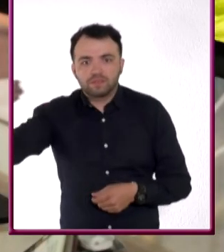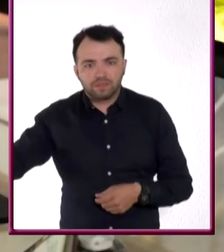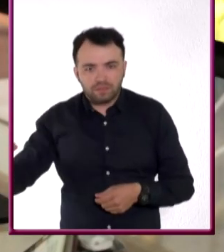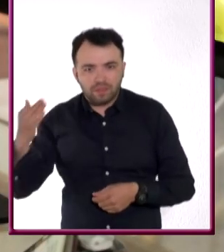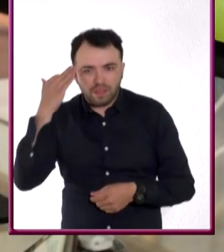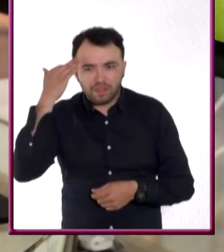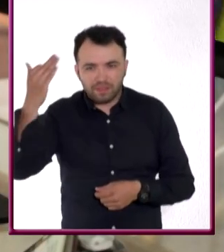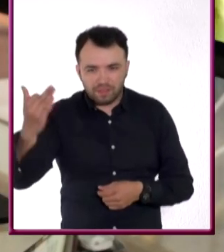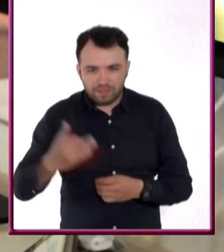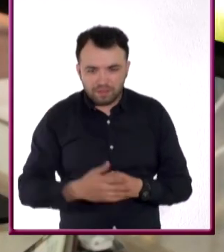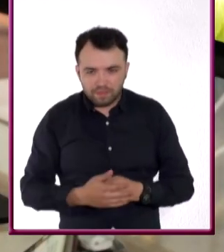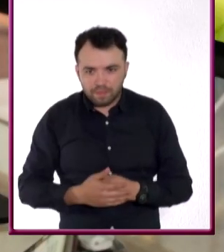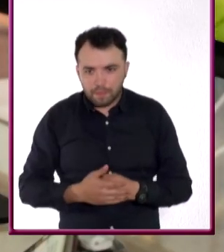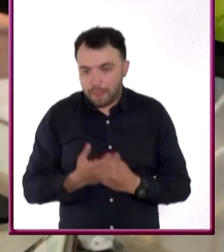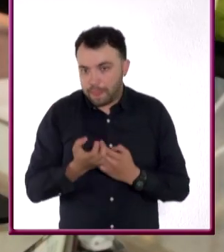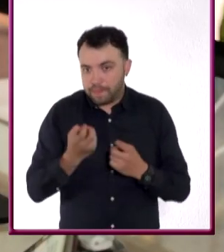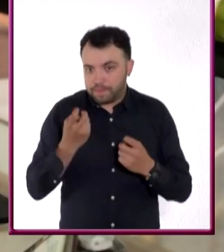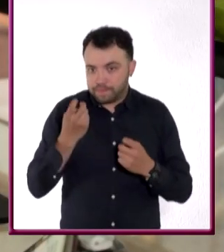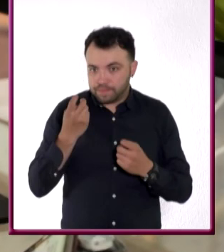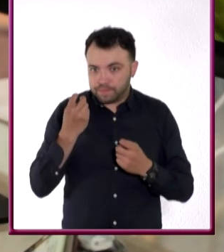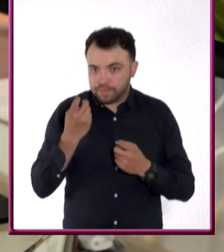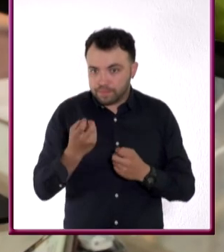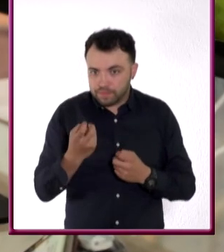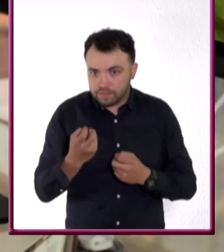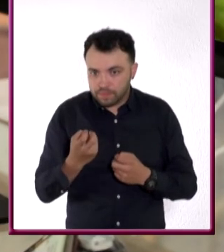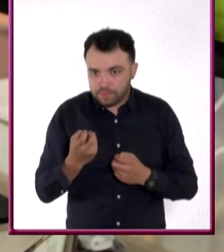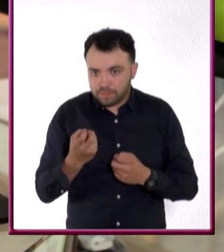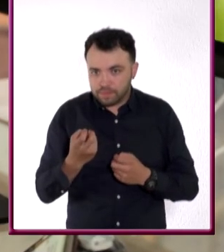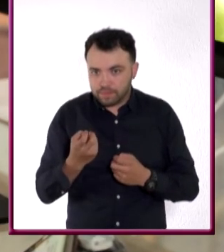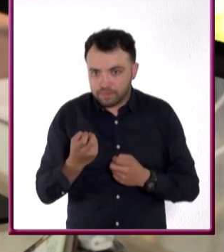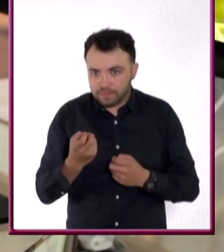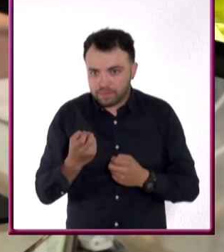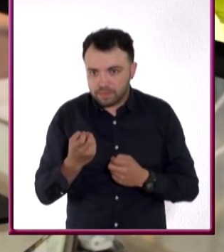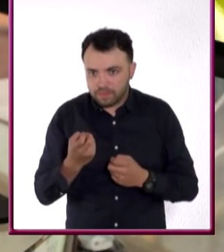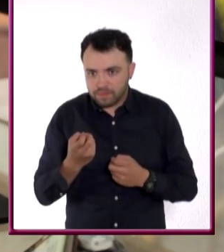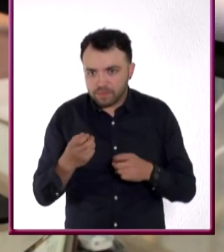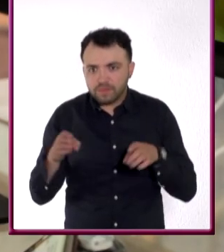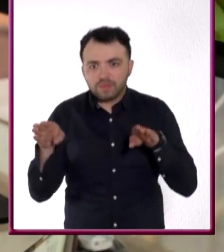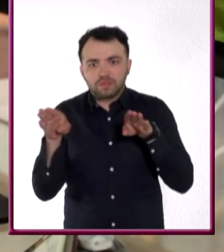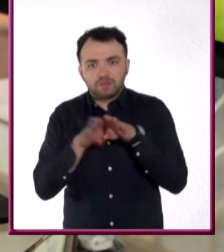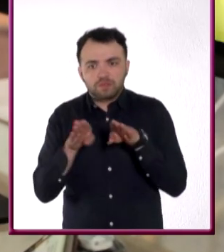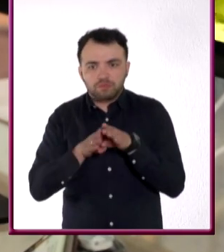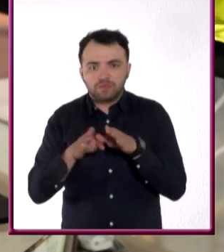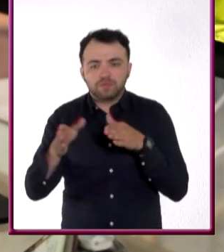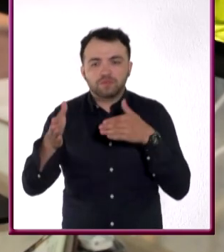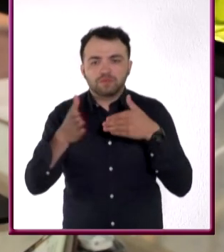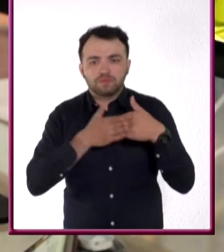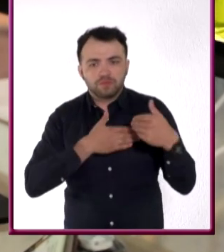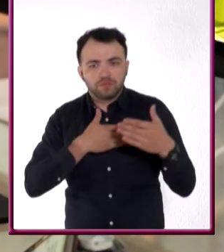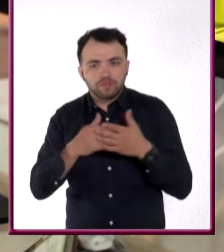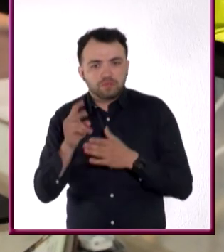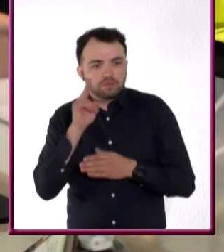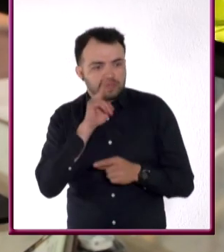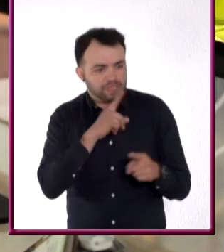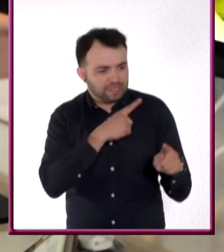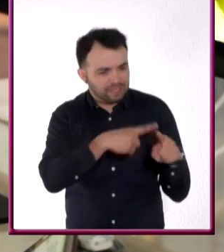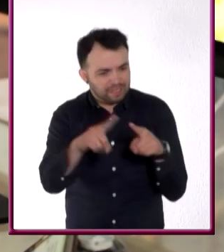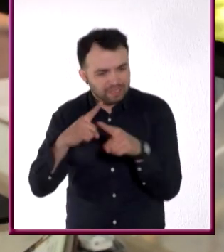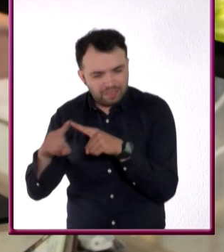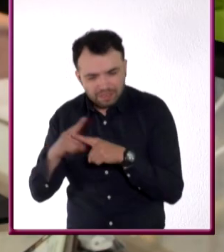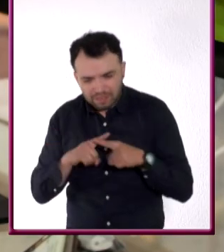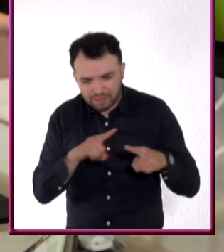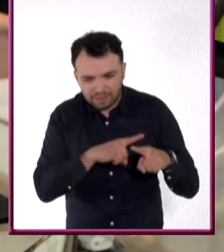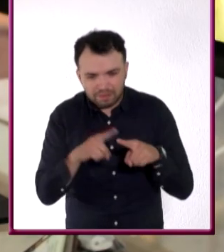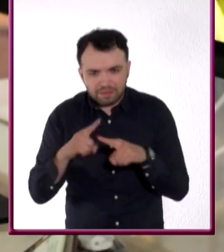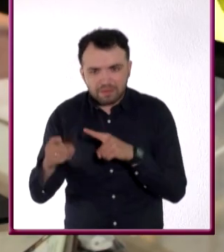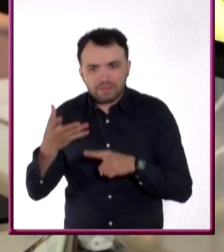entonces, en realidad, ahí pues es donde ya viene como mucho la diversidad de los modelos que uno puede tener, porque